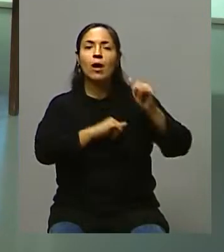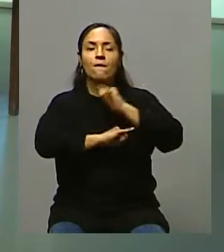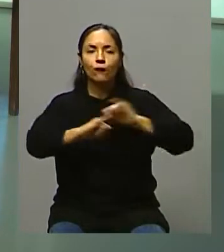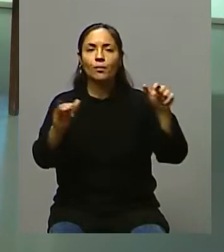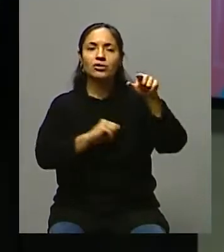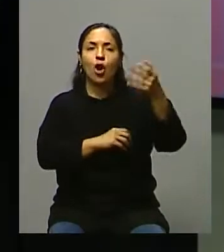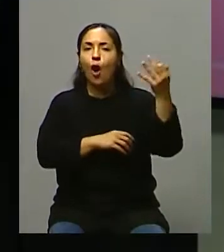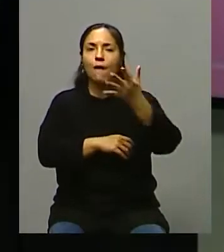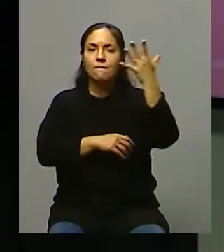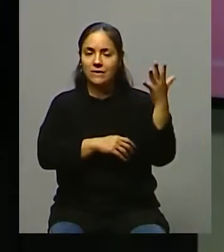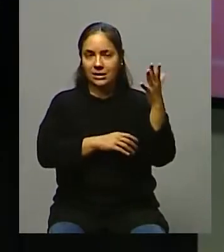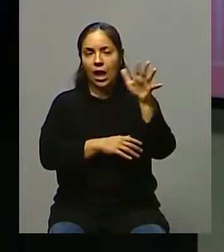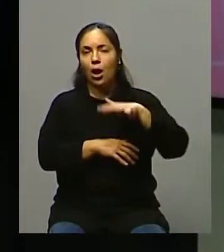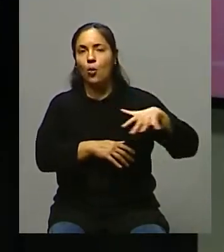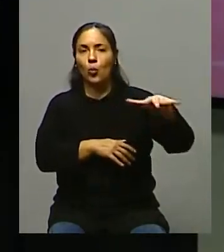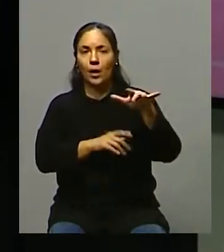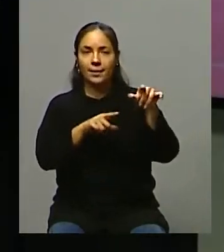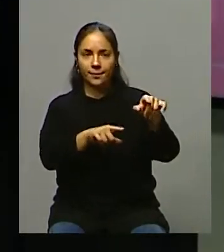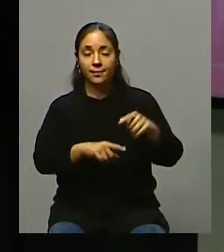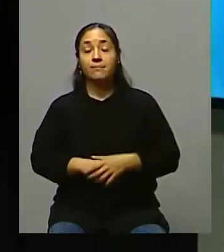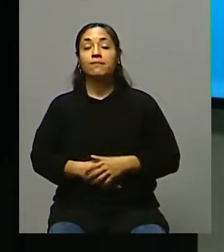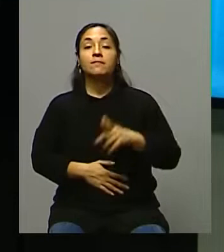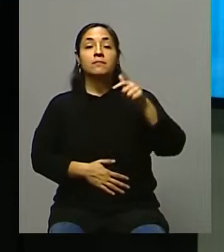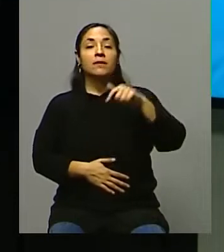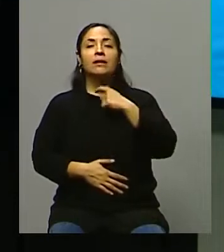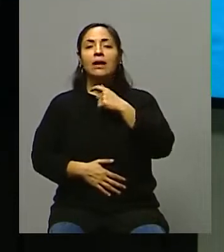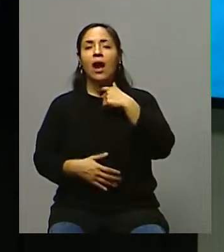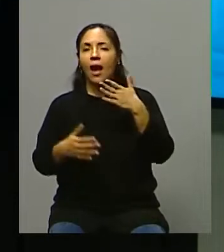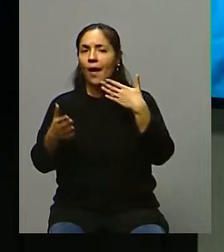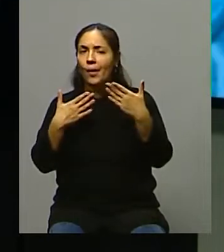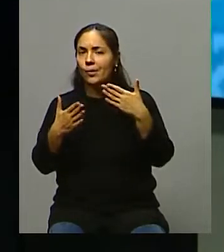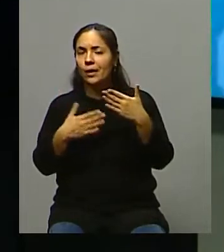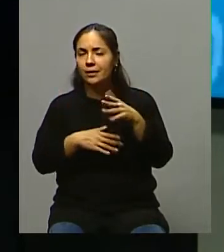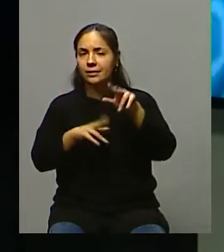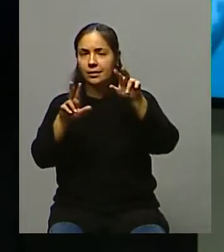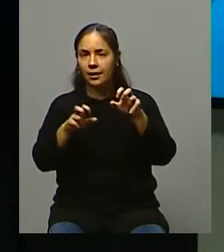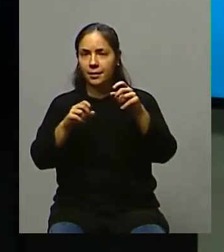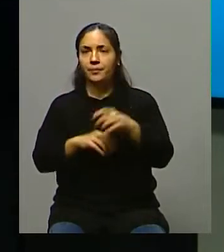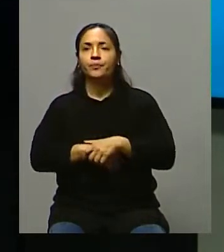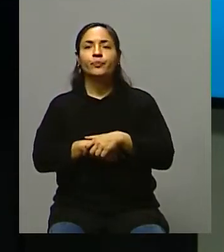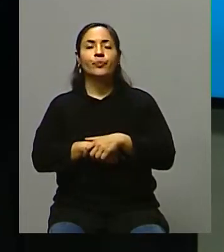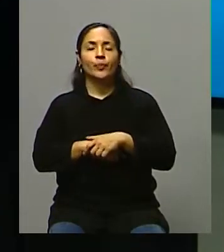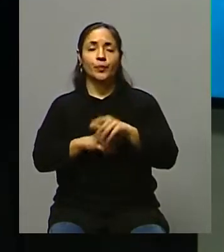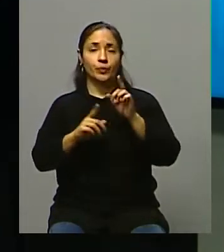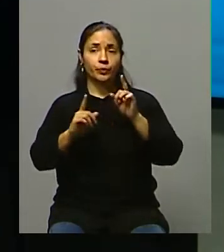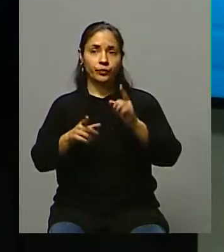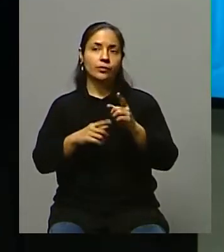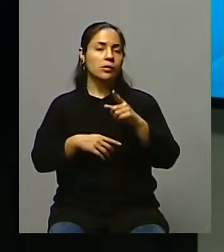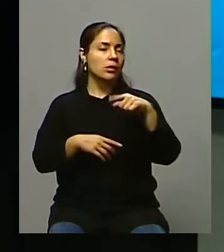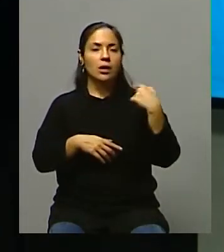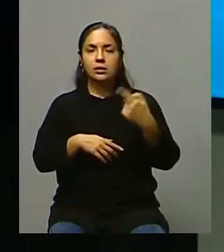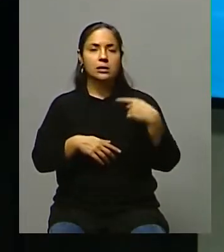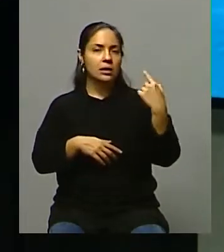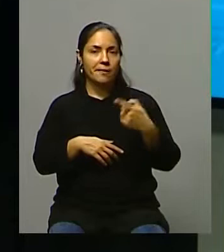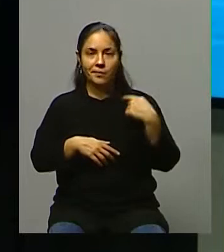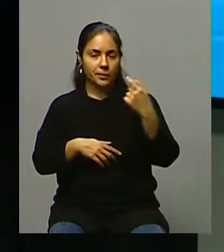es para destacar. Queríamos hacer hincapié también en el tema porque, bueno, a partir de todo el tiempo que ha surgido, que